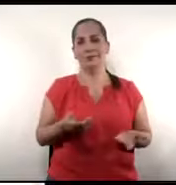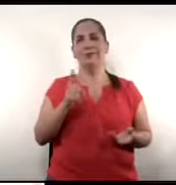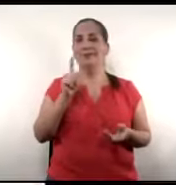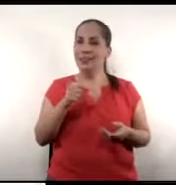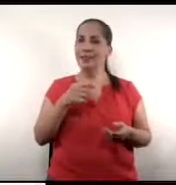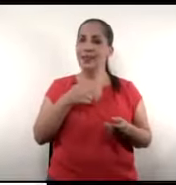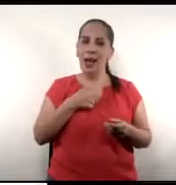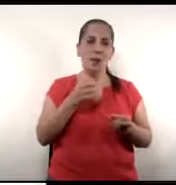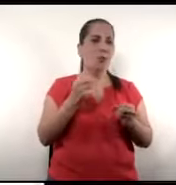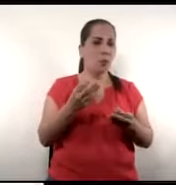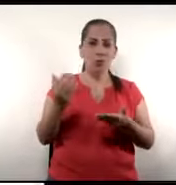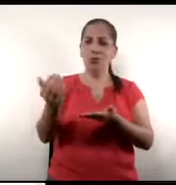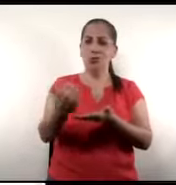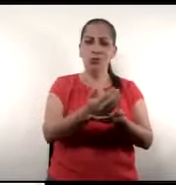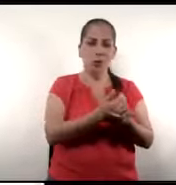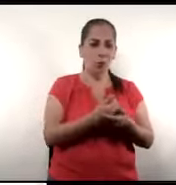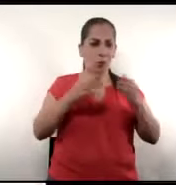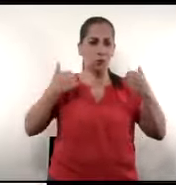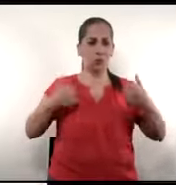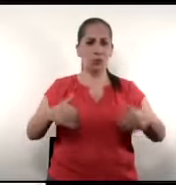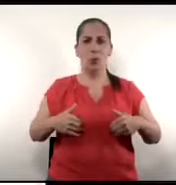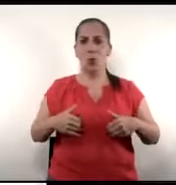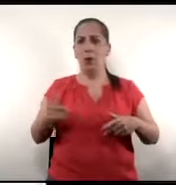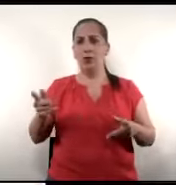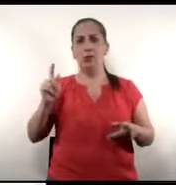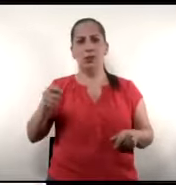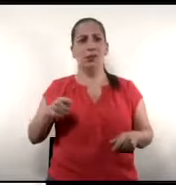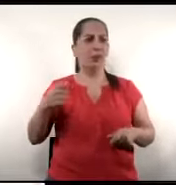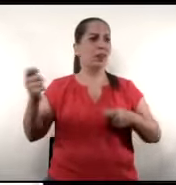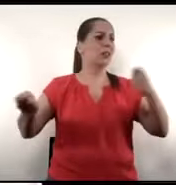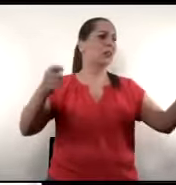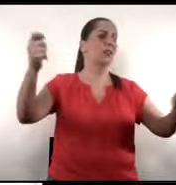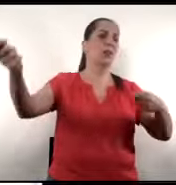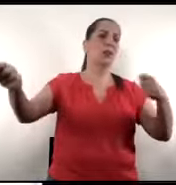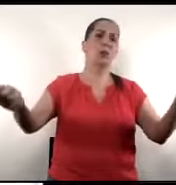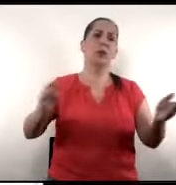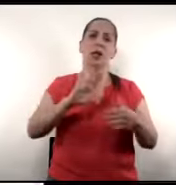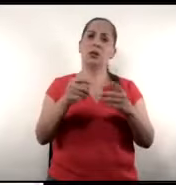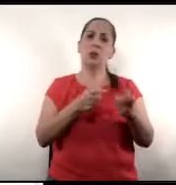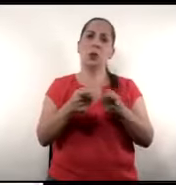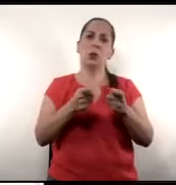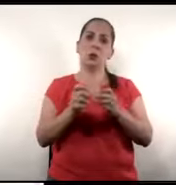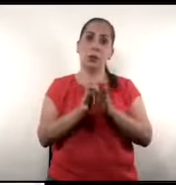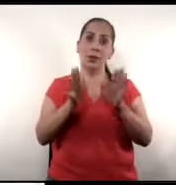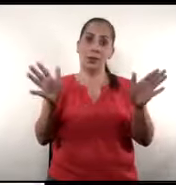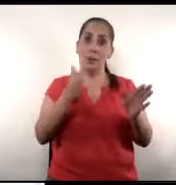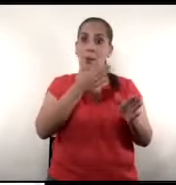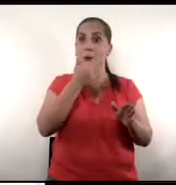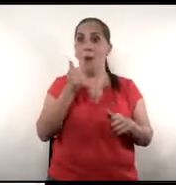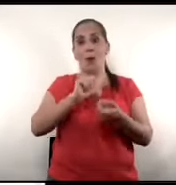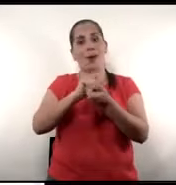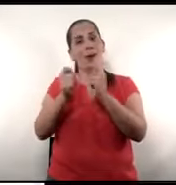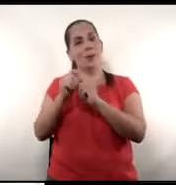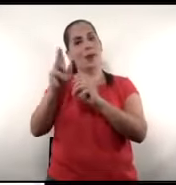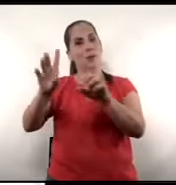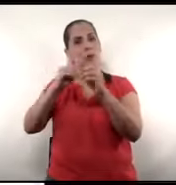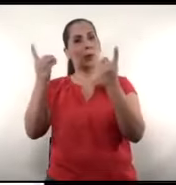recursos dispersos por todas las instituciones que hay que devolverlos a la Contraloría General de la República y tener un departamento de